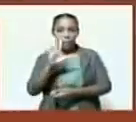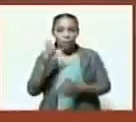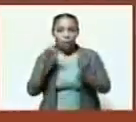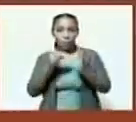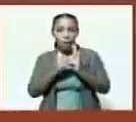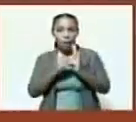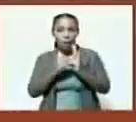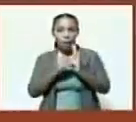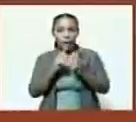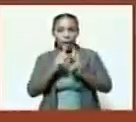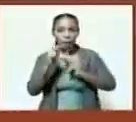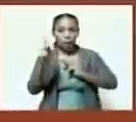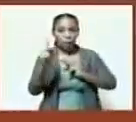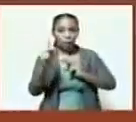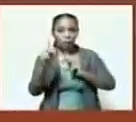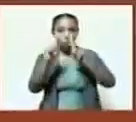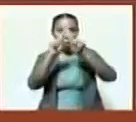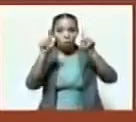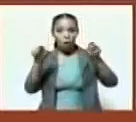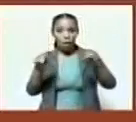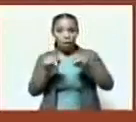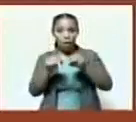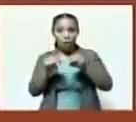25.000 kilómetros cuadrados.